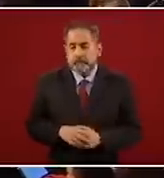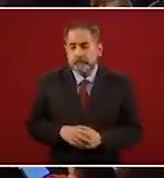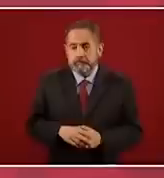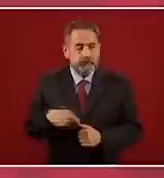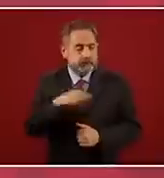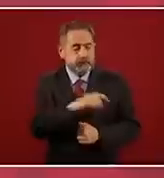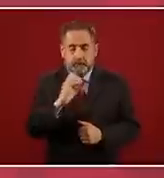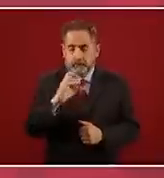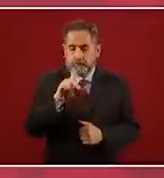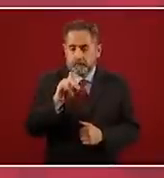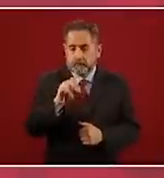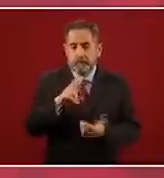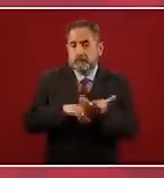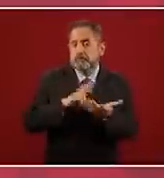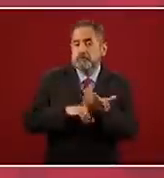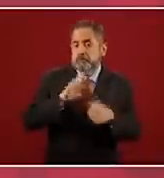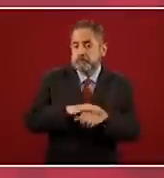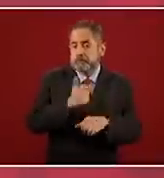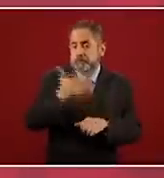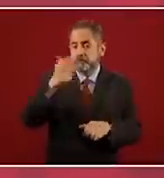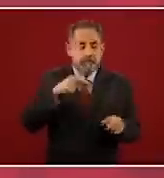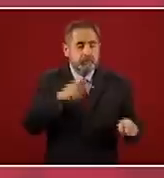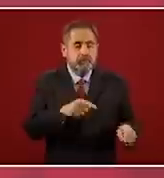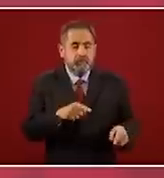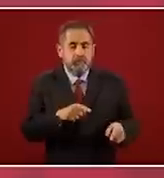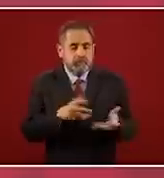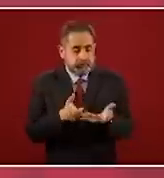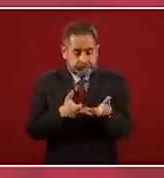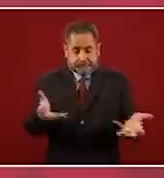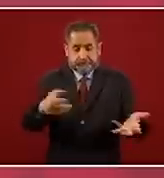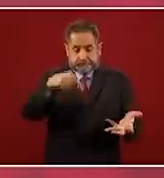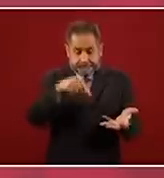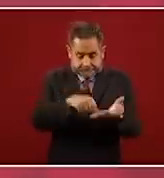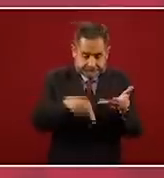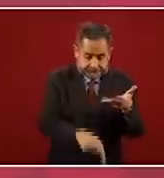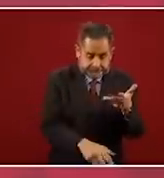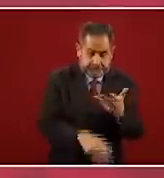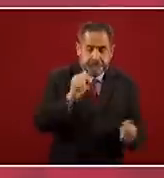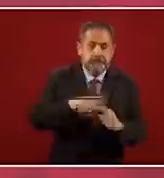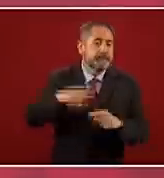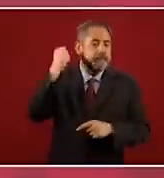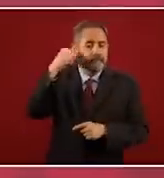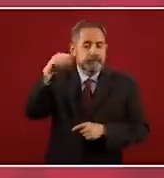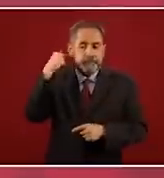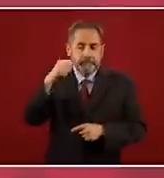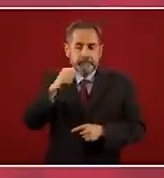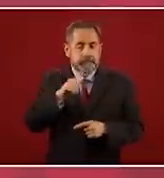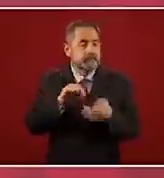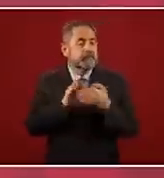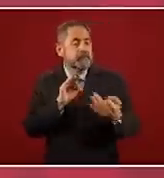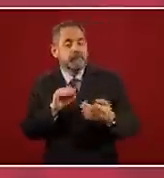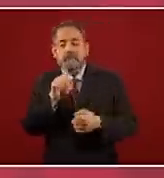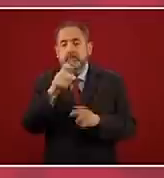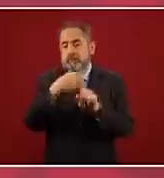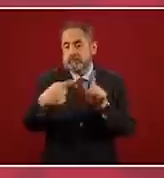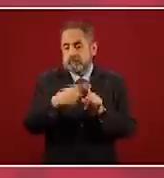tiene mayor valor. Es un crudo que se produce en tierra, en Tabasco y en las aguas someras del litoral